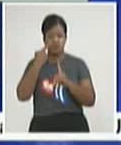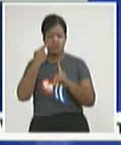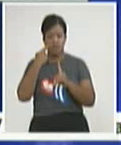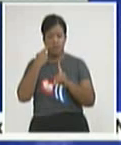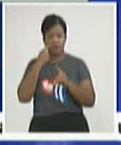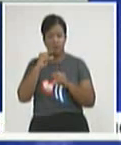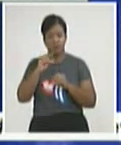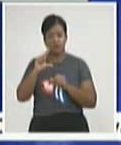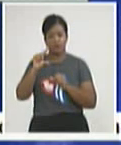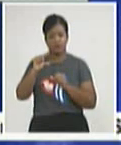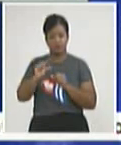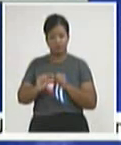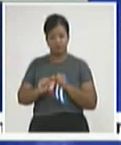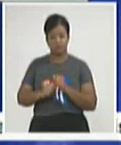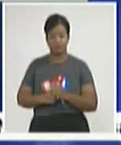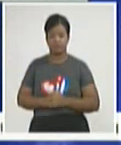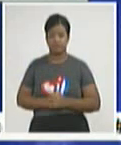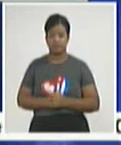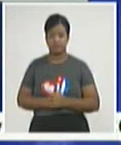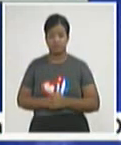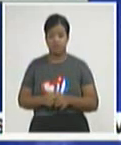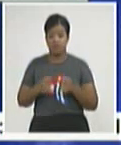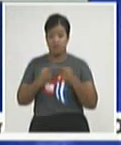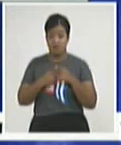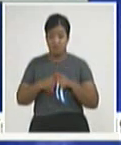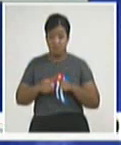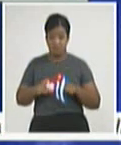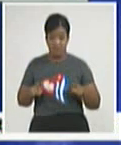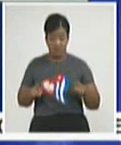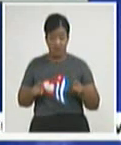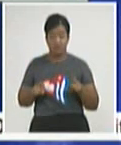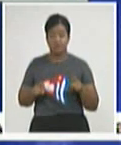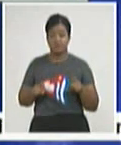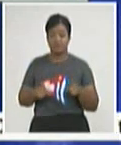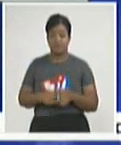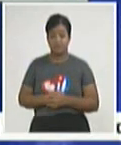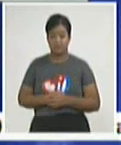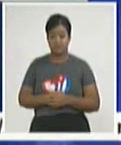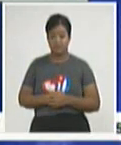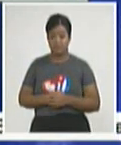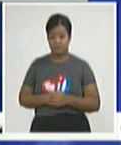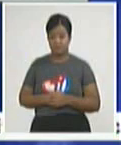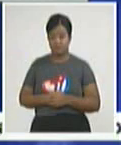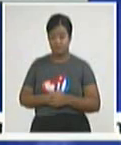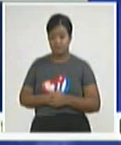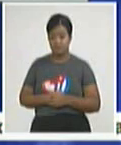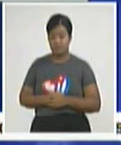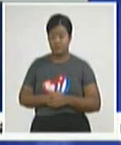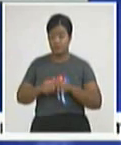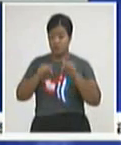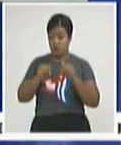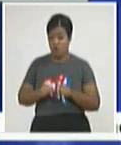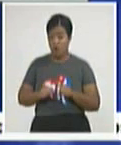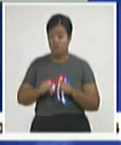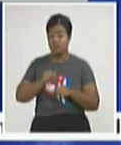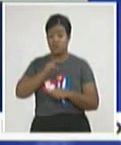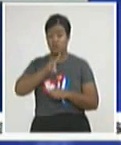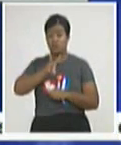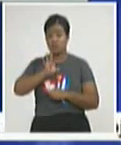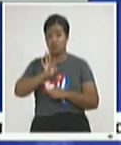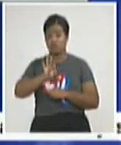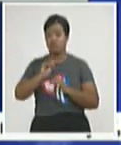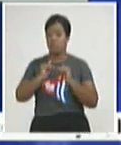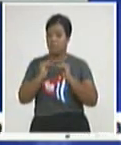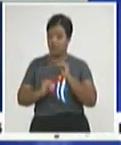discreta disminución, pero creo que cualquier persona hoy incluso 138